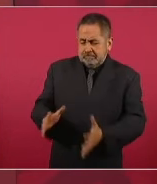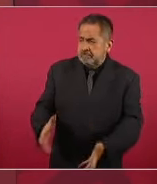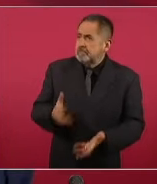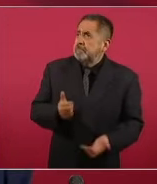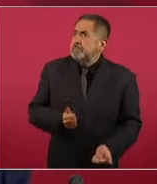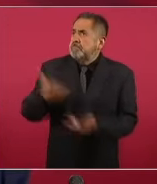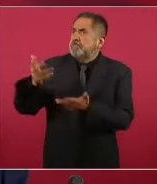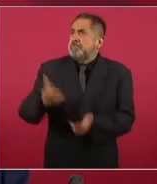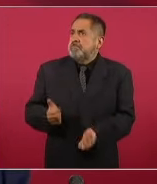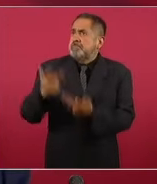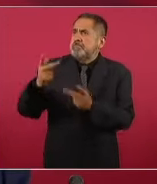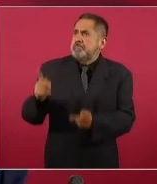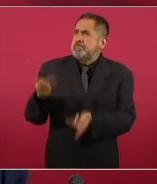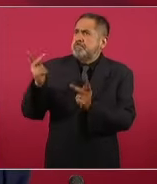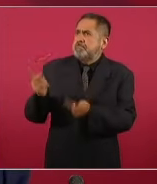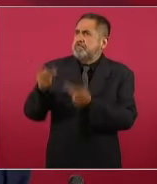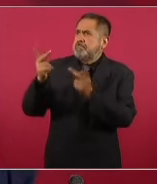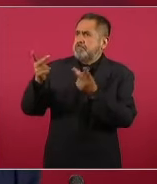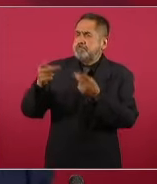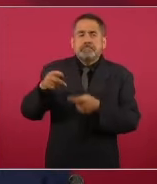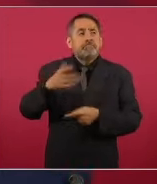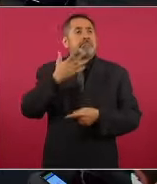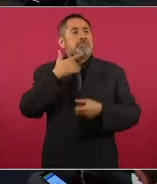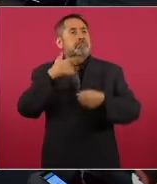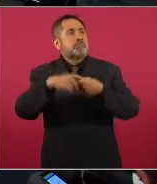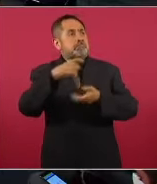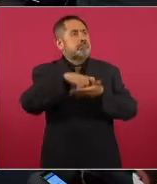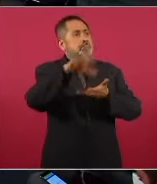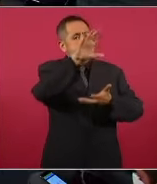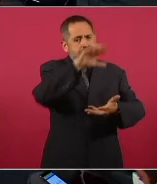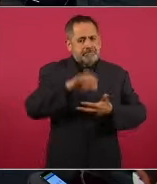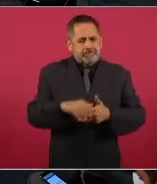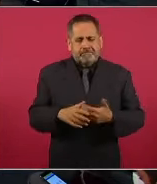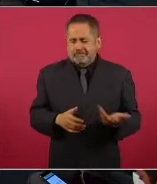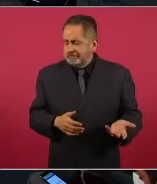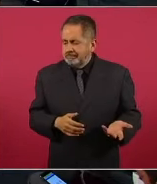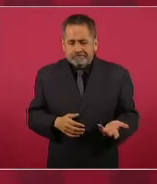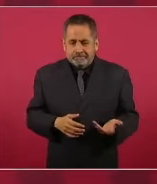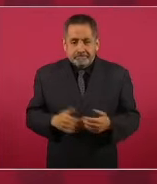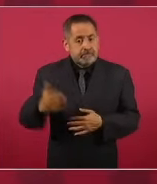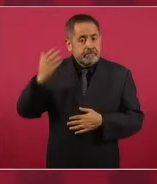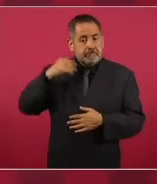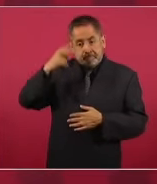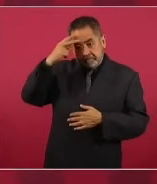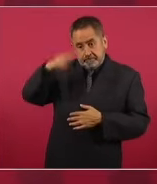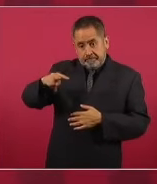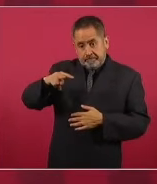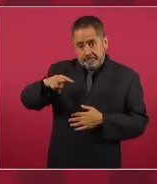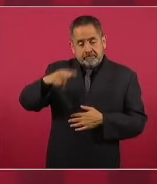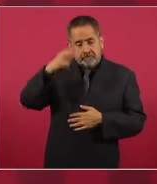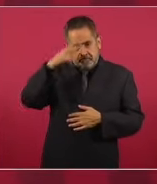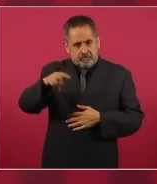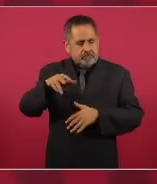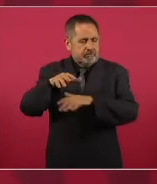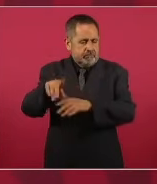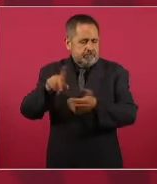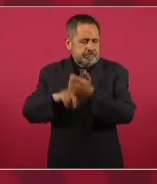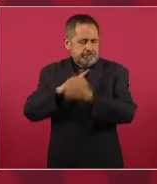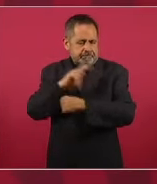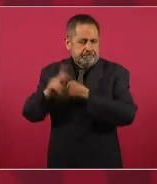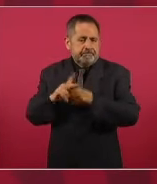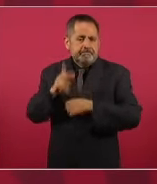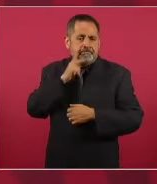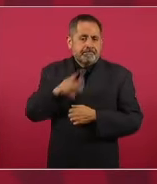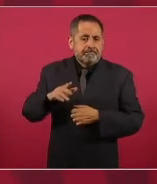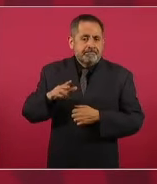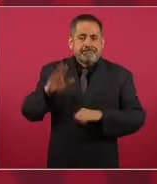volvimos importadores. México llegó a ser el país del mundo, el país petrolero